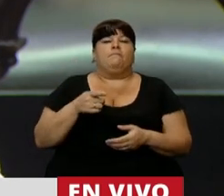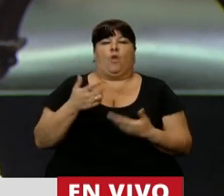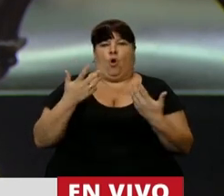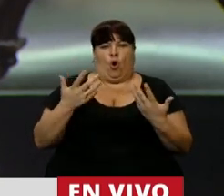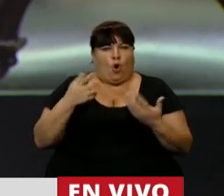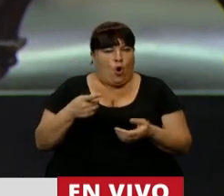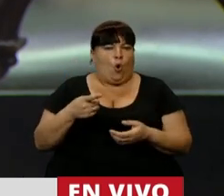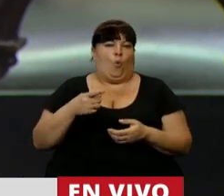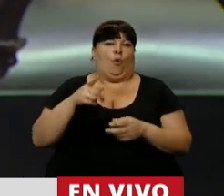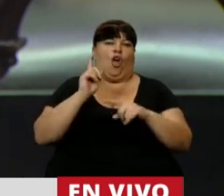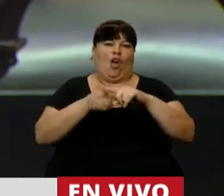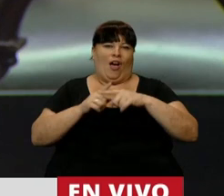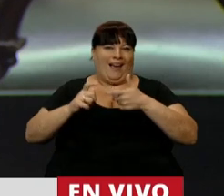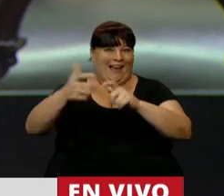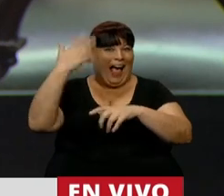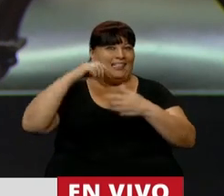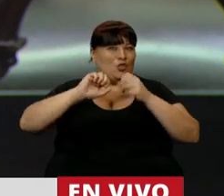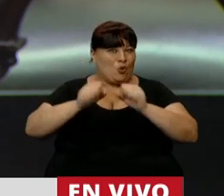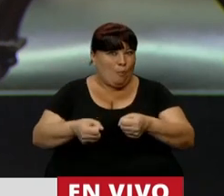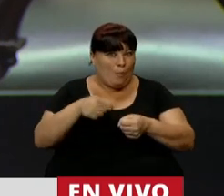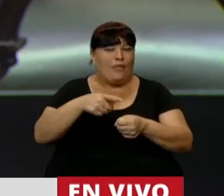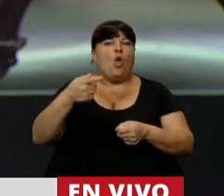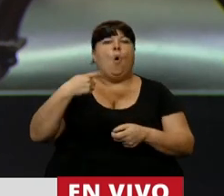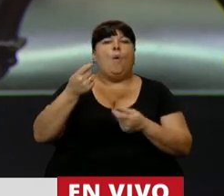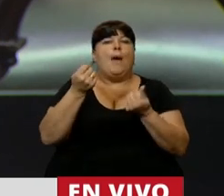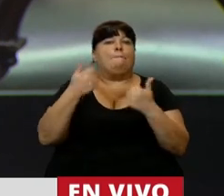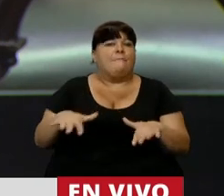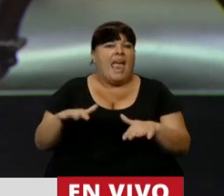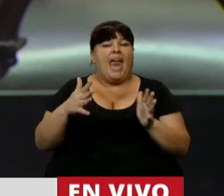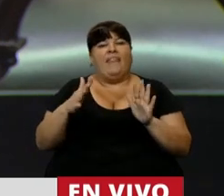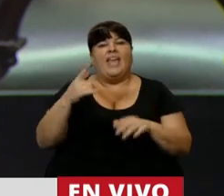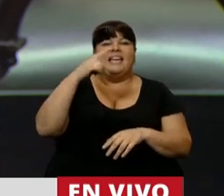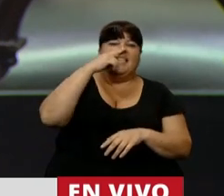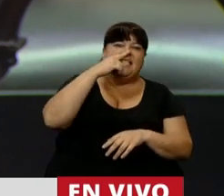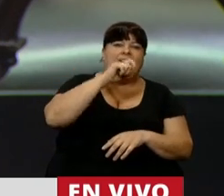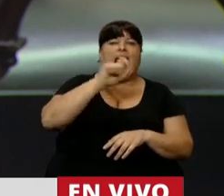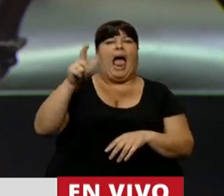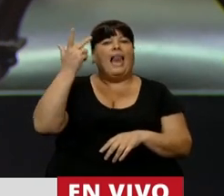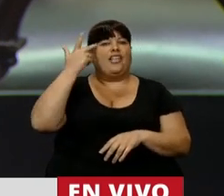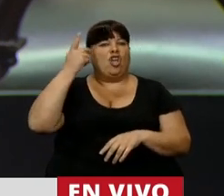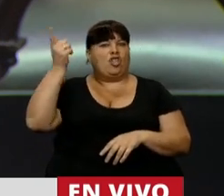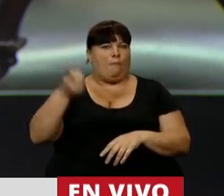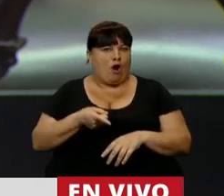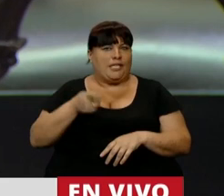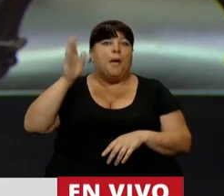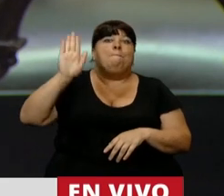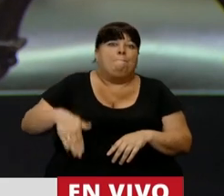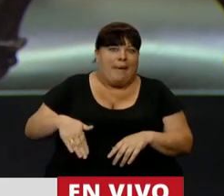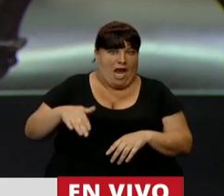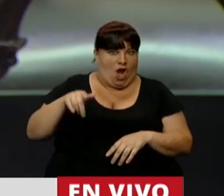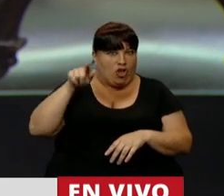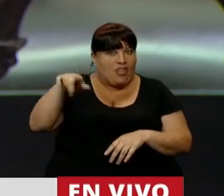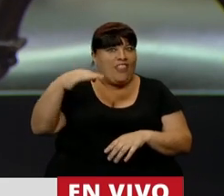por supuesto, que con la fórmula suspendida, los jubilados perdieron entre un 7 y un 18% menos de los que le